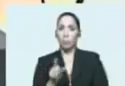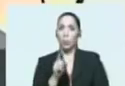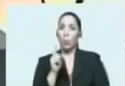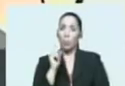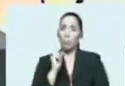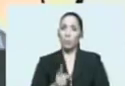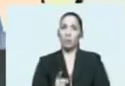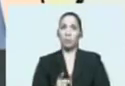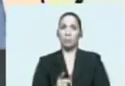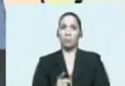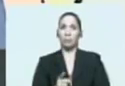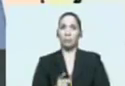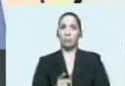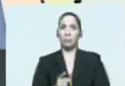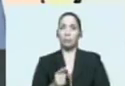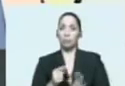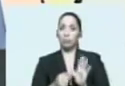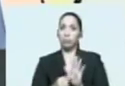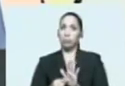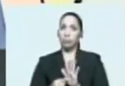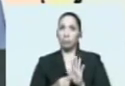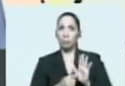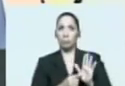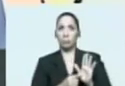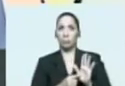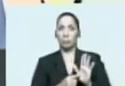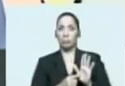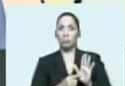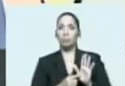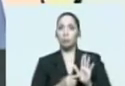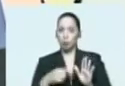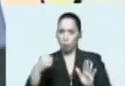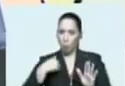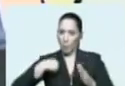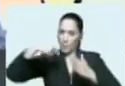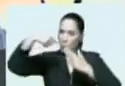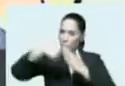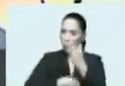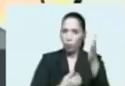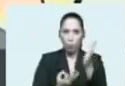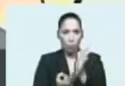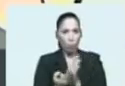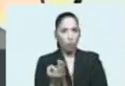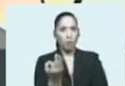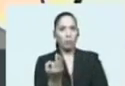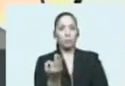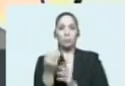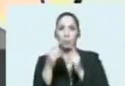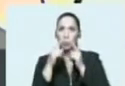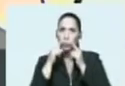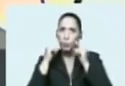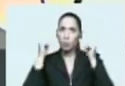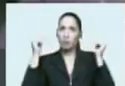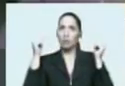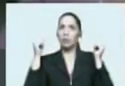que me declaren en profunda lealtad a la sonrisa de jorge rodríguez